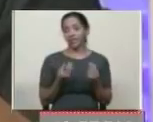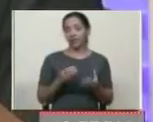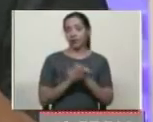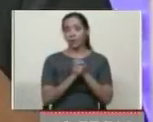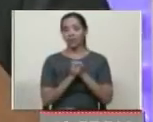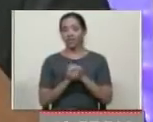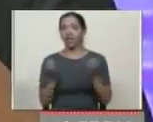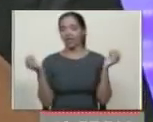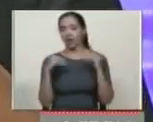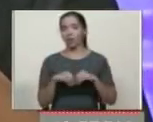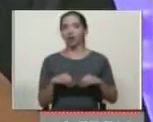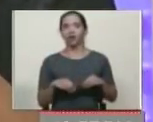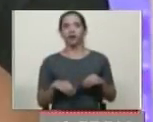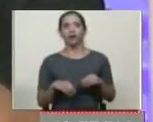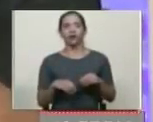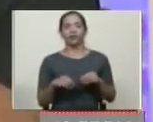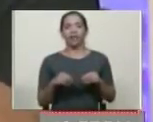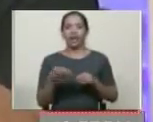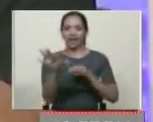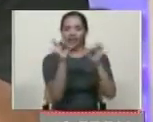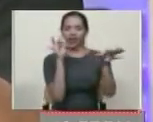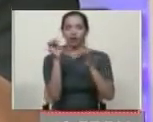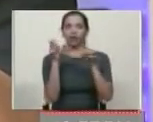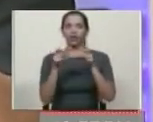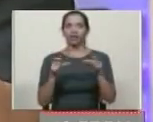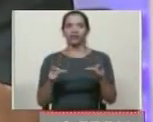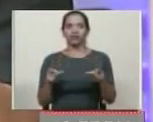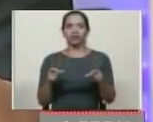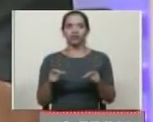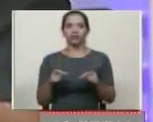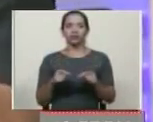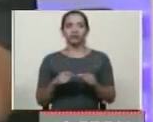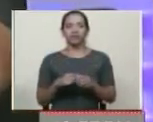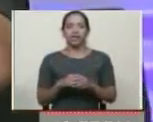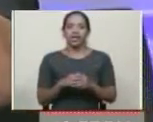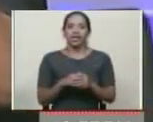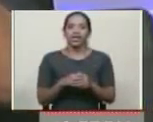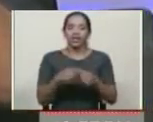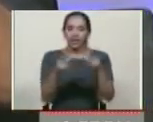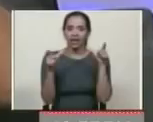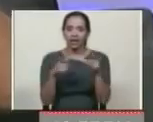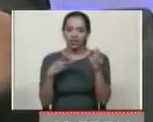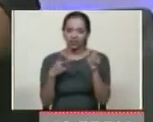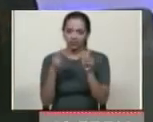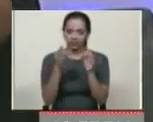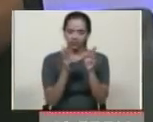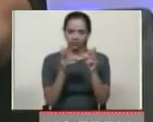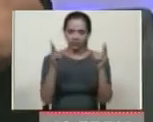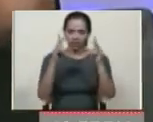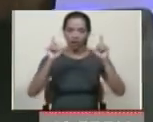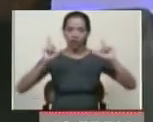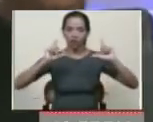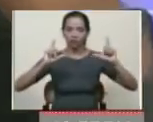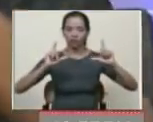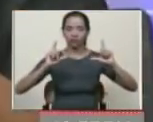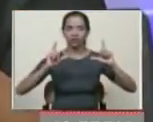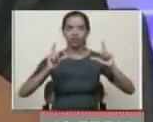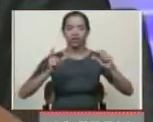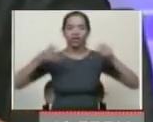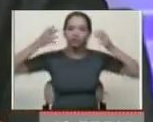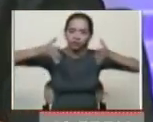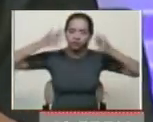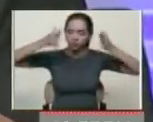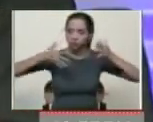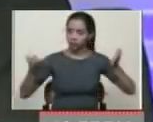comunes, que reclutaron gente en el área de edición y los llevaron a formar a este grupo de muchachos